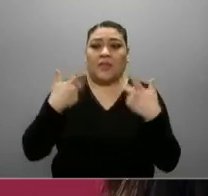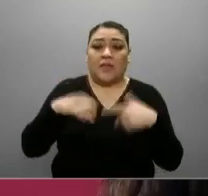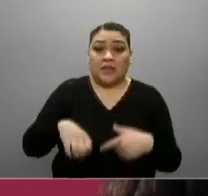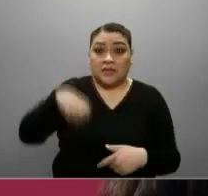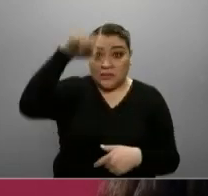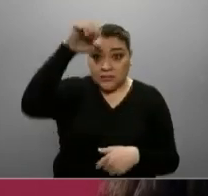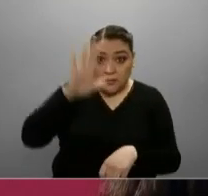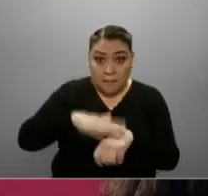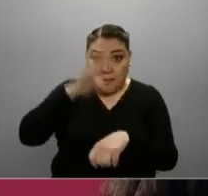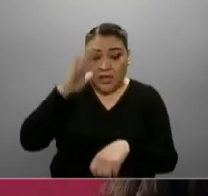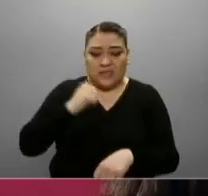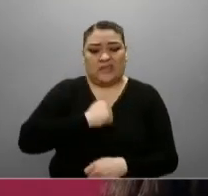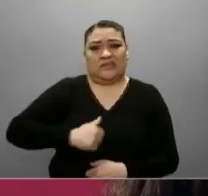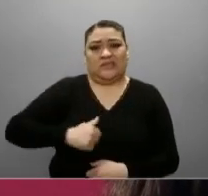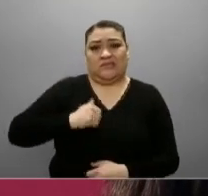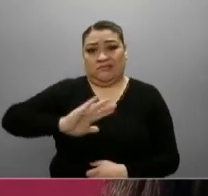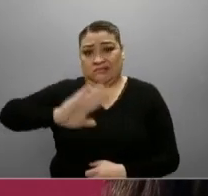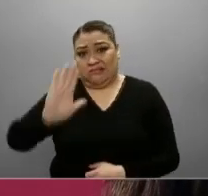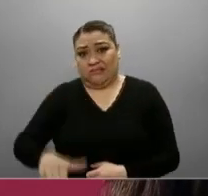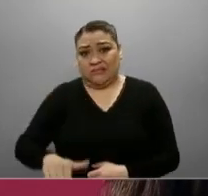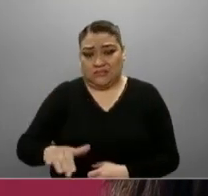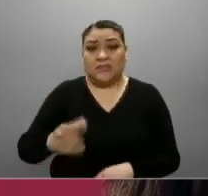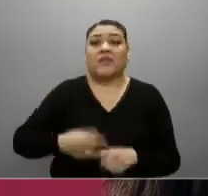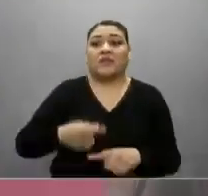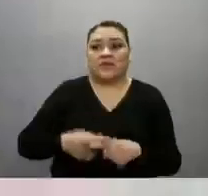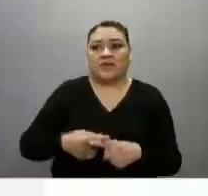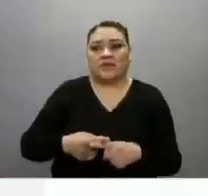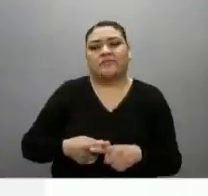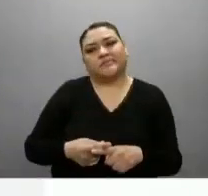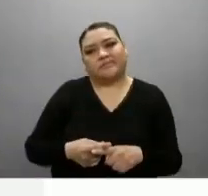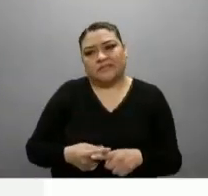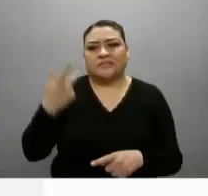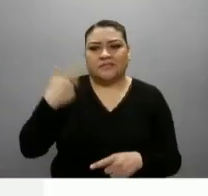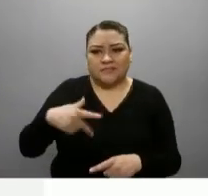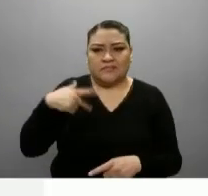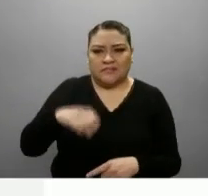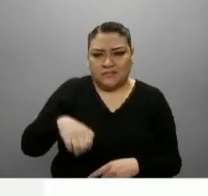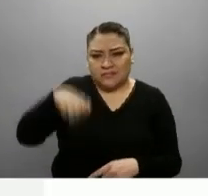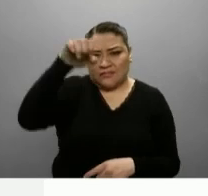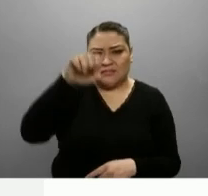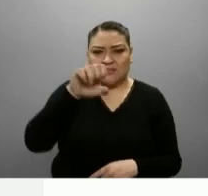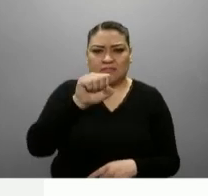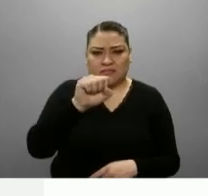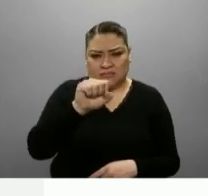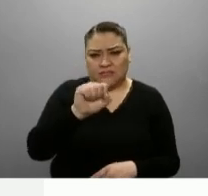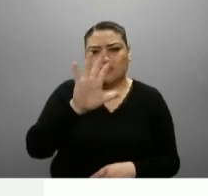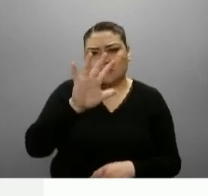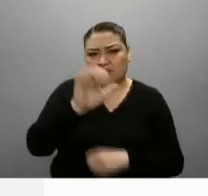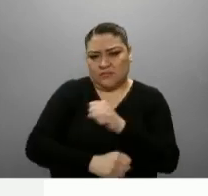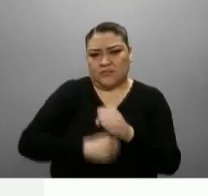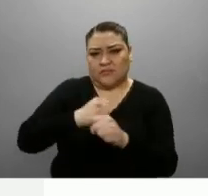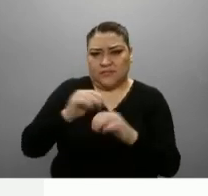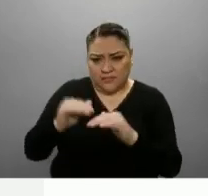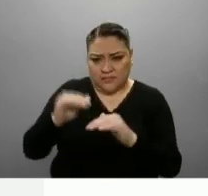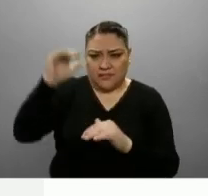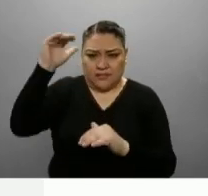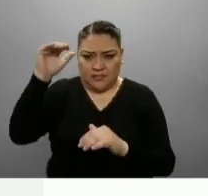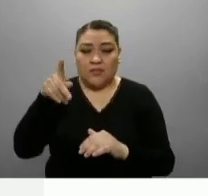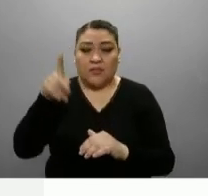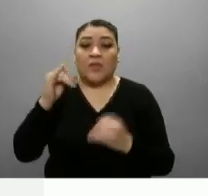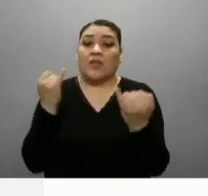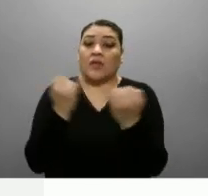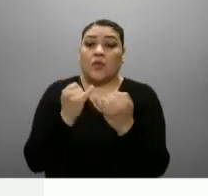predomina en las personas que desafortunadamente han perdido la vida, se encuentra hacia la parte de edad avanzada, pero